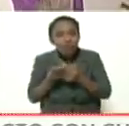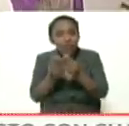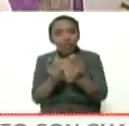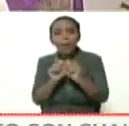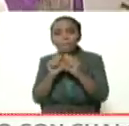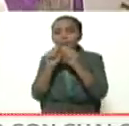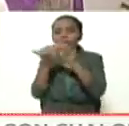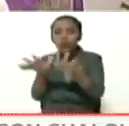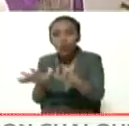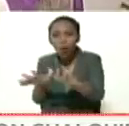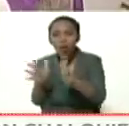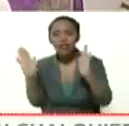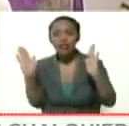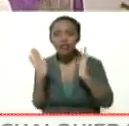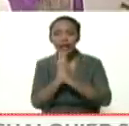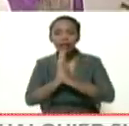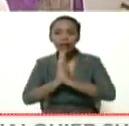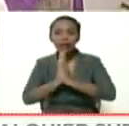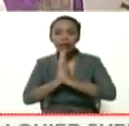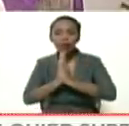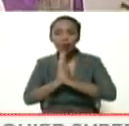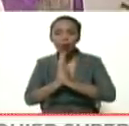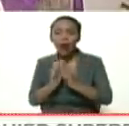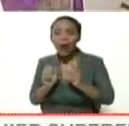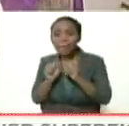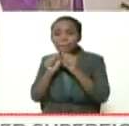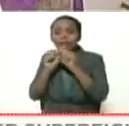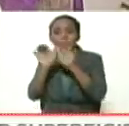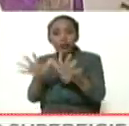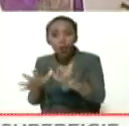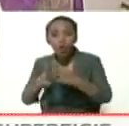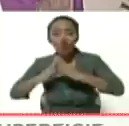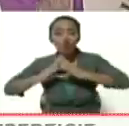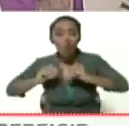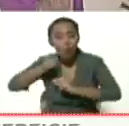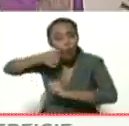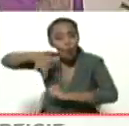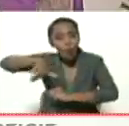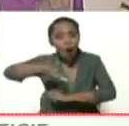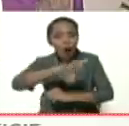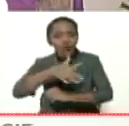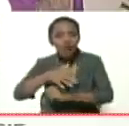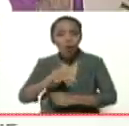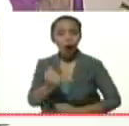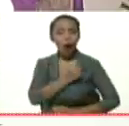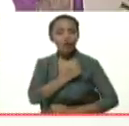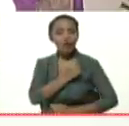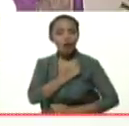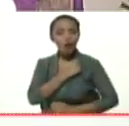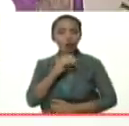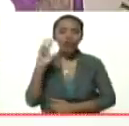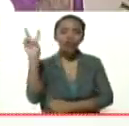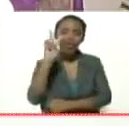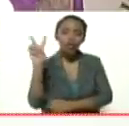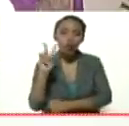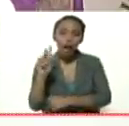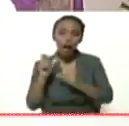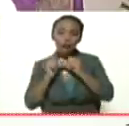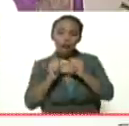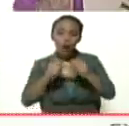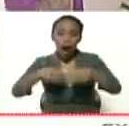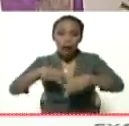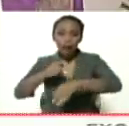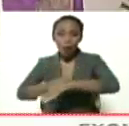bendición con el Santísimo. La bendición a todo el pueblo católico de Venezuela que me sigue a esta